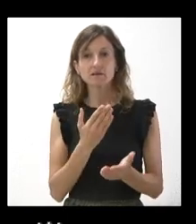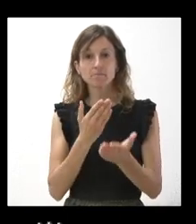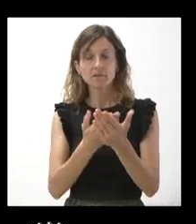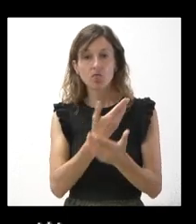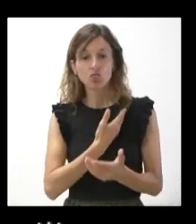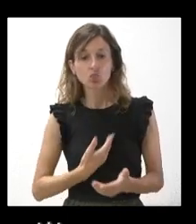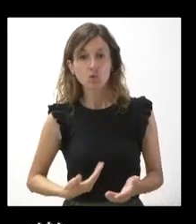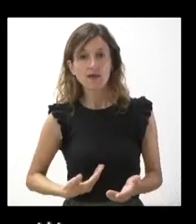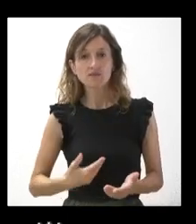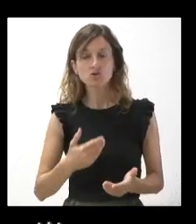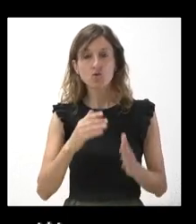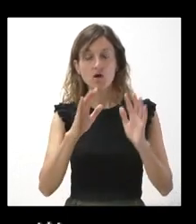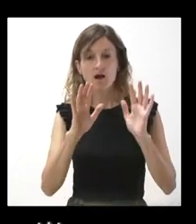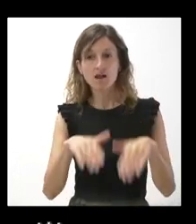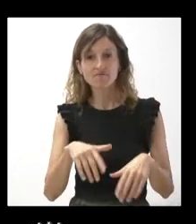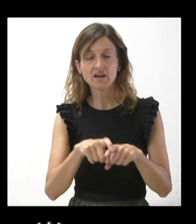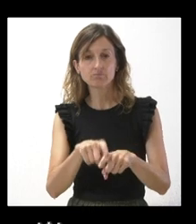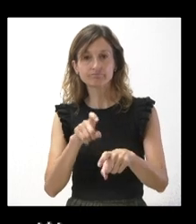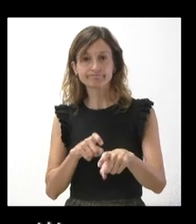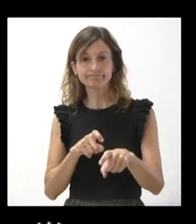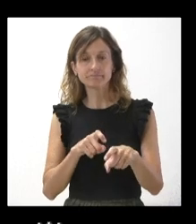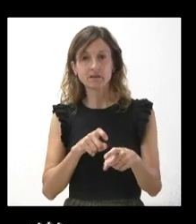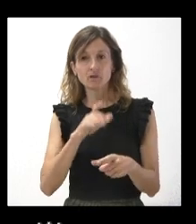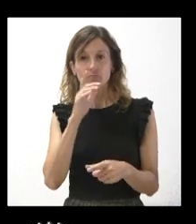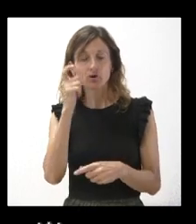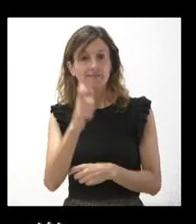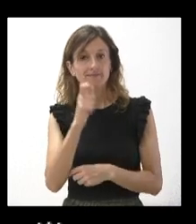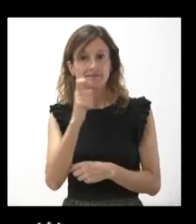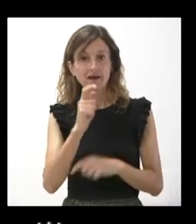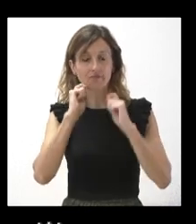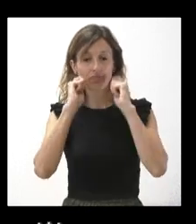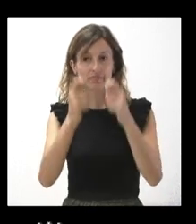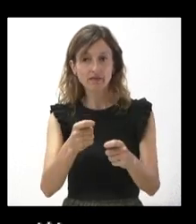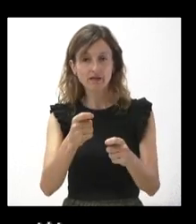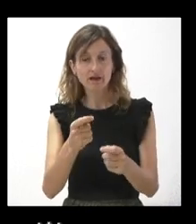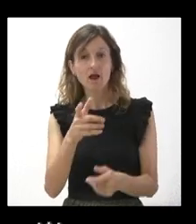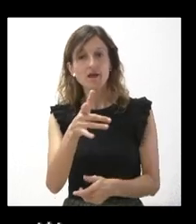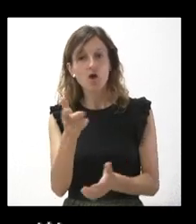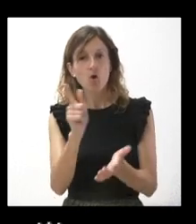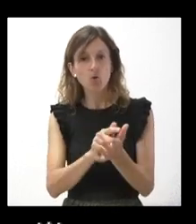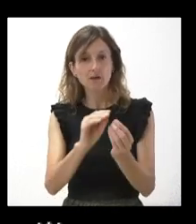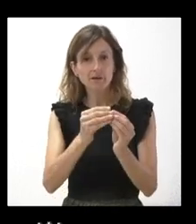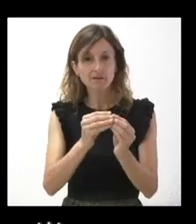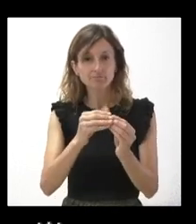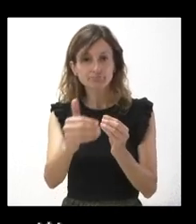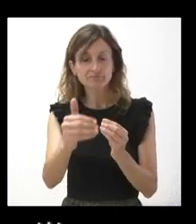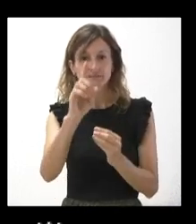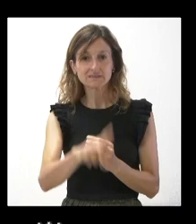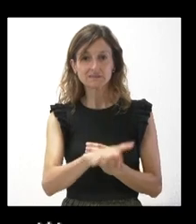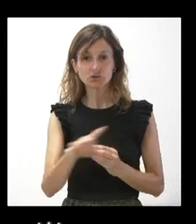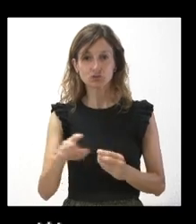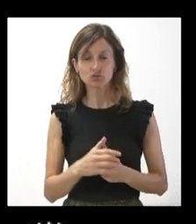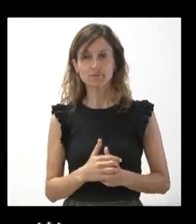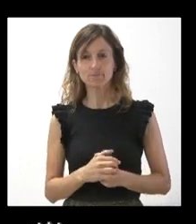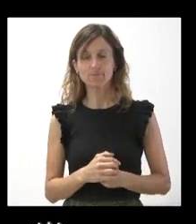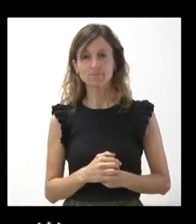dueño, de los interesados, la justicia lo echó para atrás porque se había tardado mucho tiempo en declarar BIC. Si va a volver a reactivar, no sé cómo